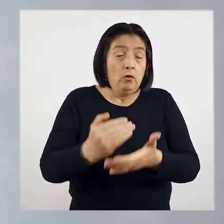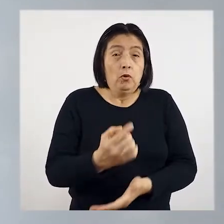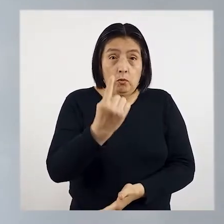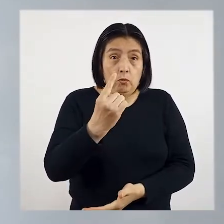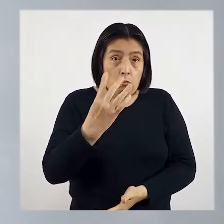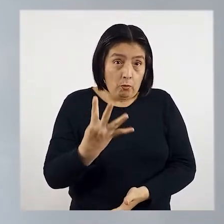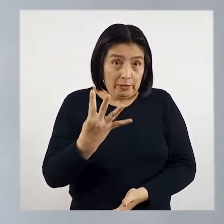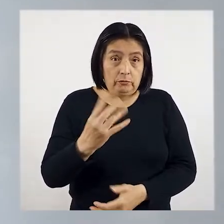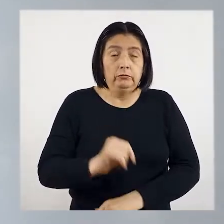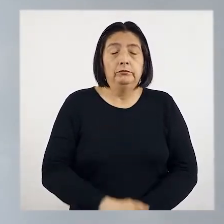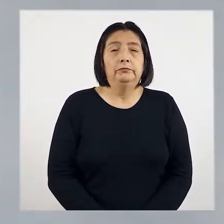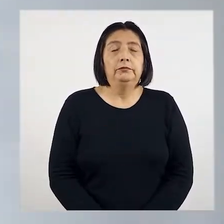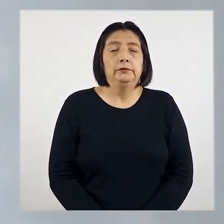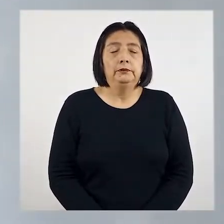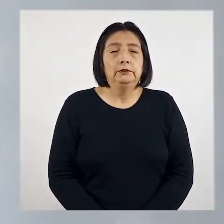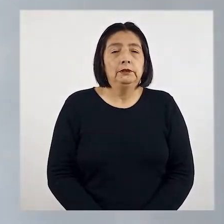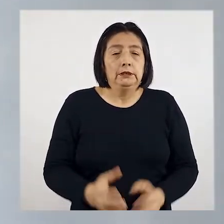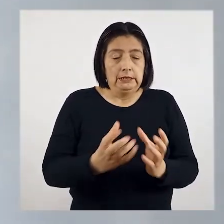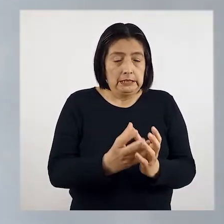unidad mediana.